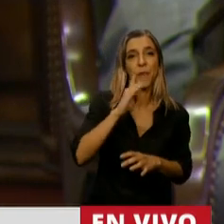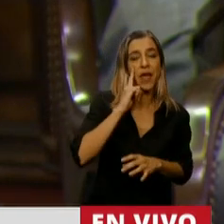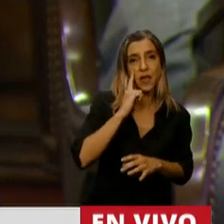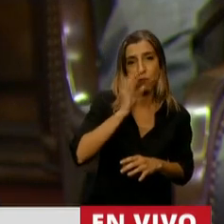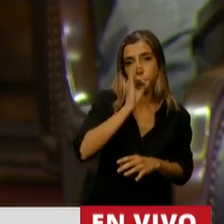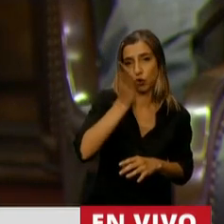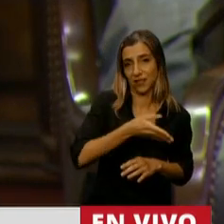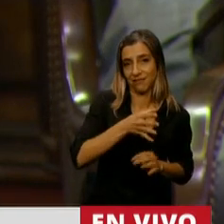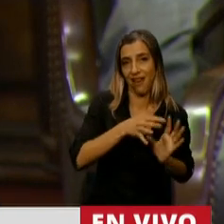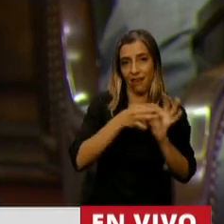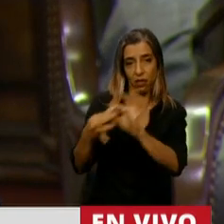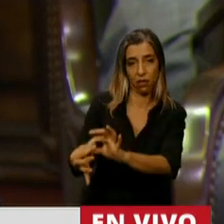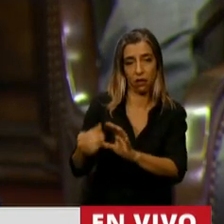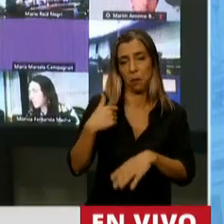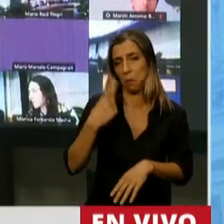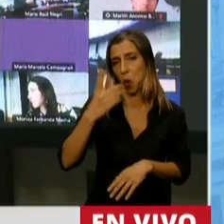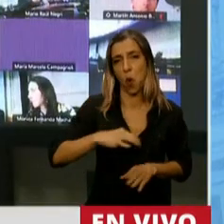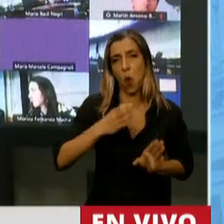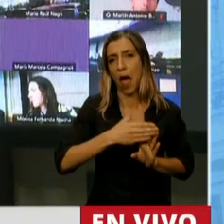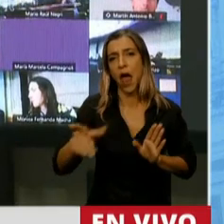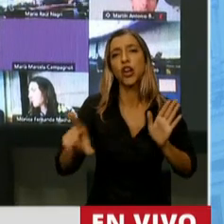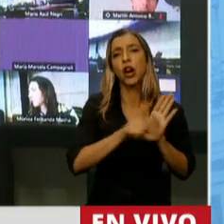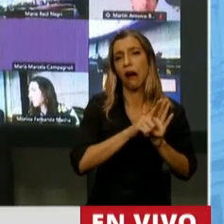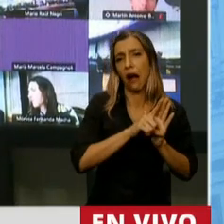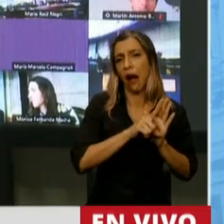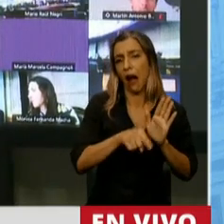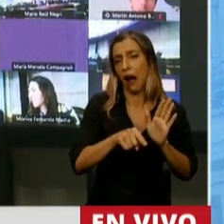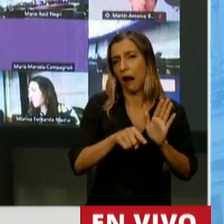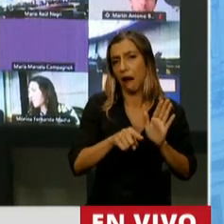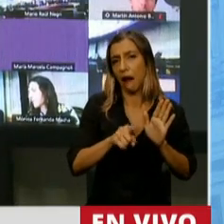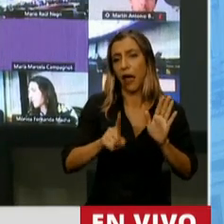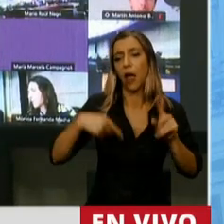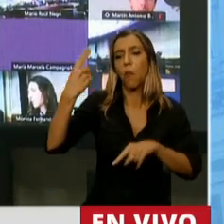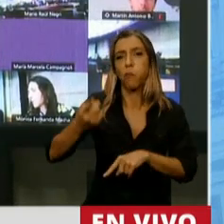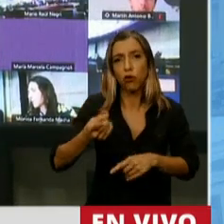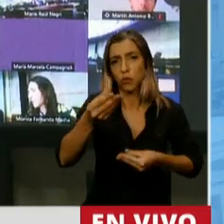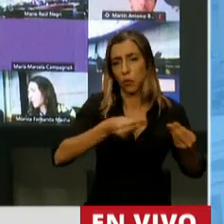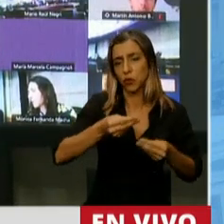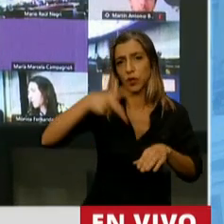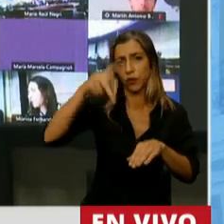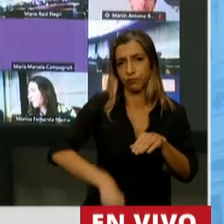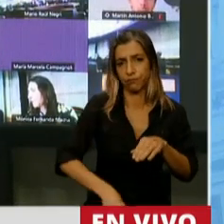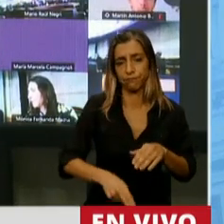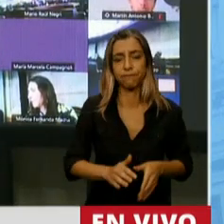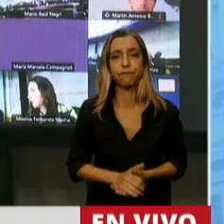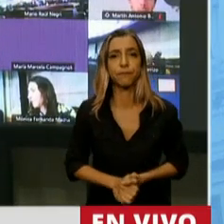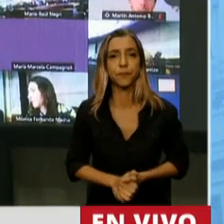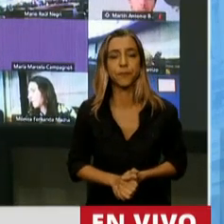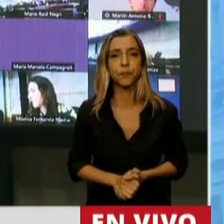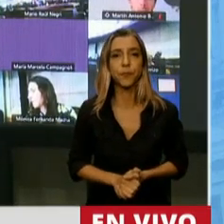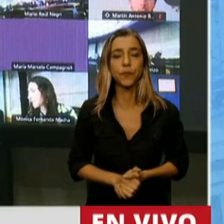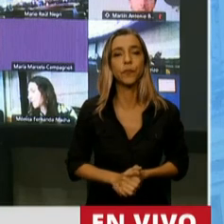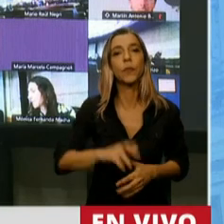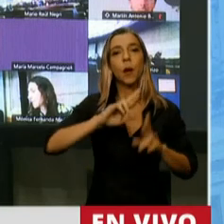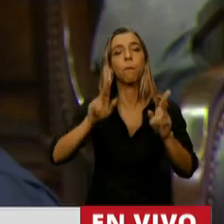alcanzó durar ni un año que la ley de presupuestos del año siguiente la corto el plan camille